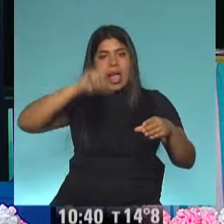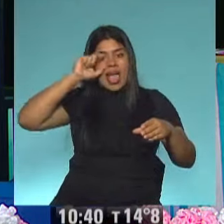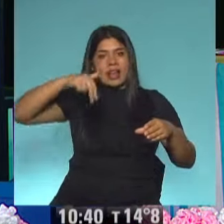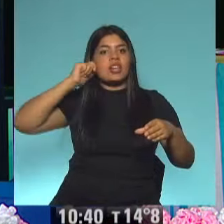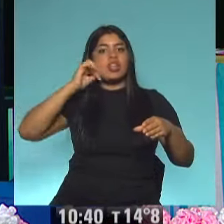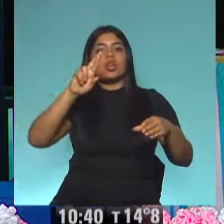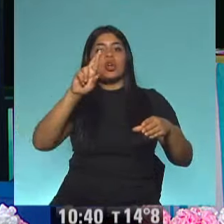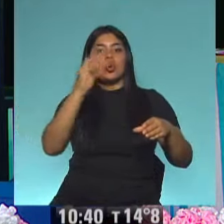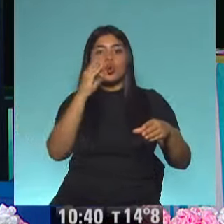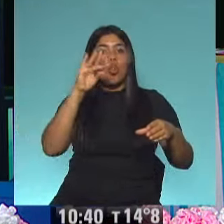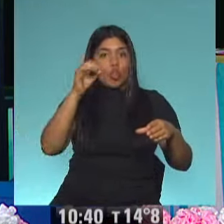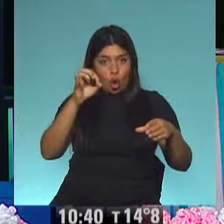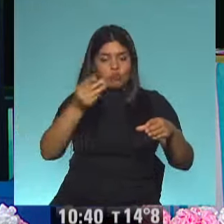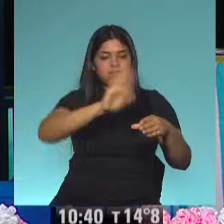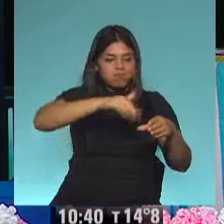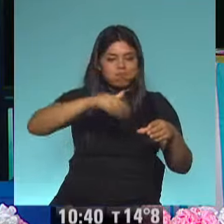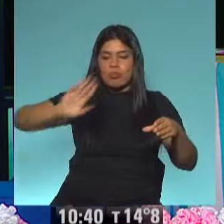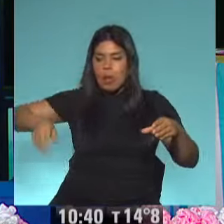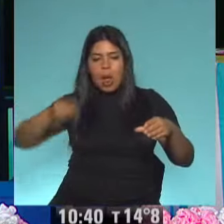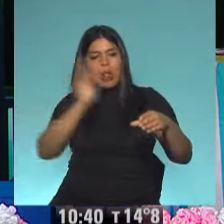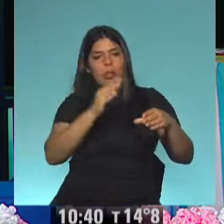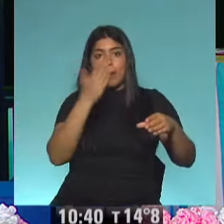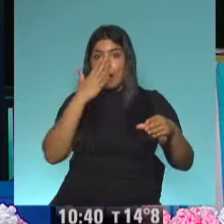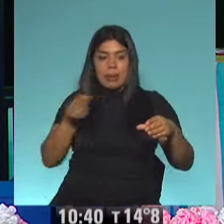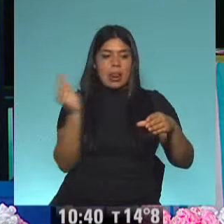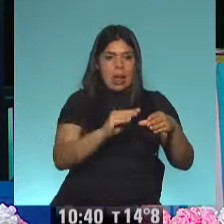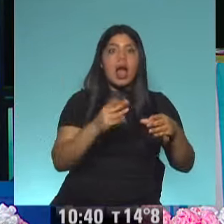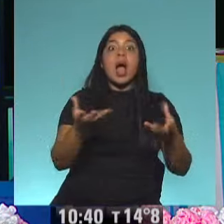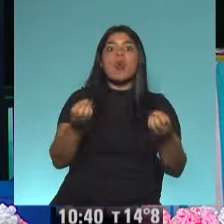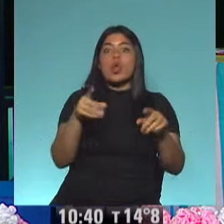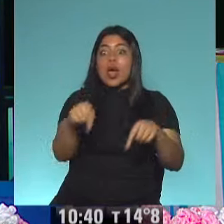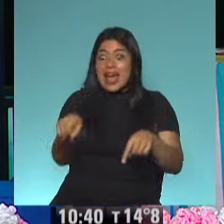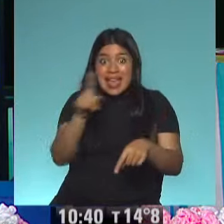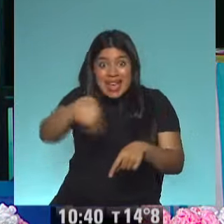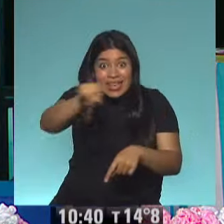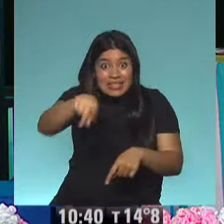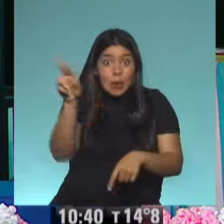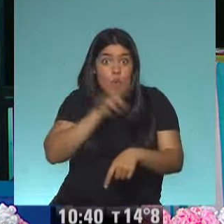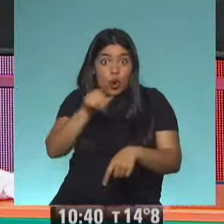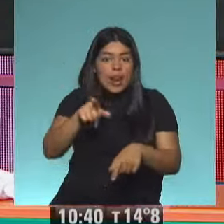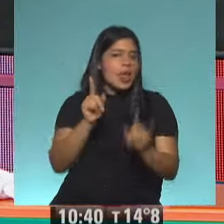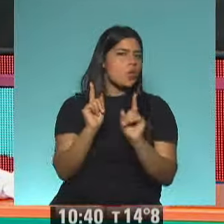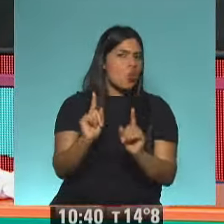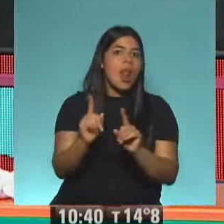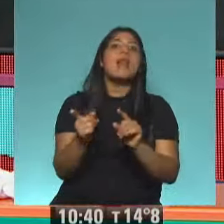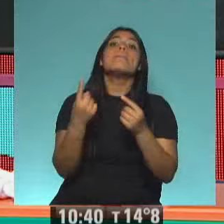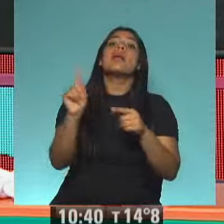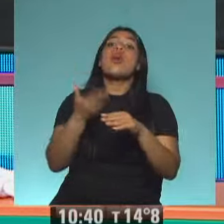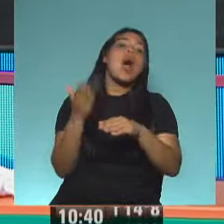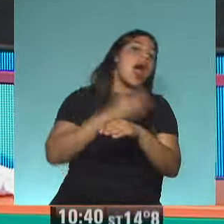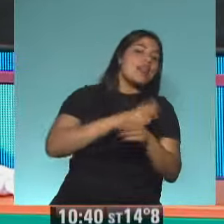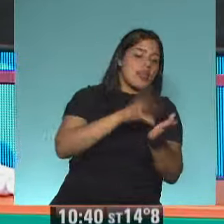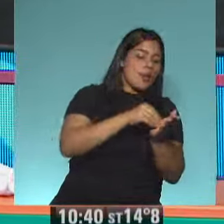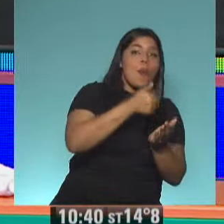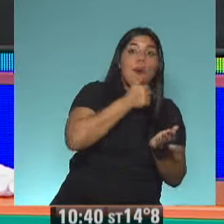círculo. Sí, bueno, ellas sí. Hacen con unas máscaras en la tierra enormes. ¡Enormes! ¡De barro! Increíble. Y no sabía que era que con barro. Buenísimo. Qué está bárbaro.